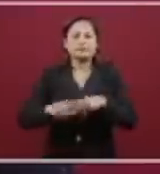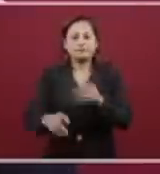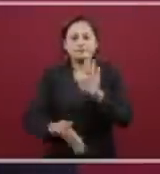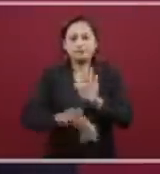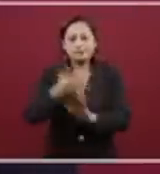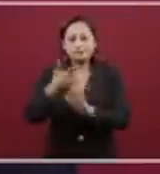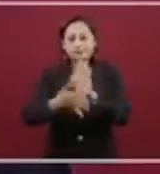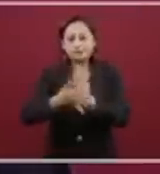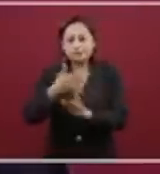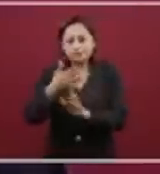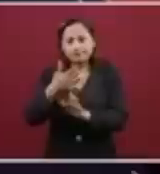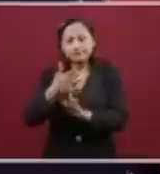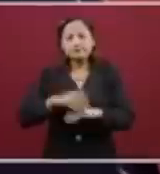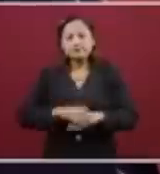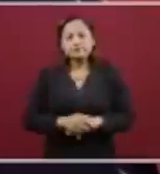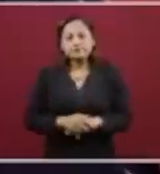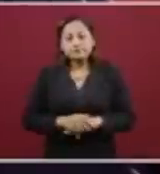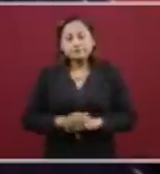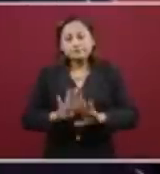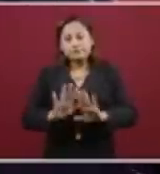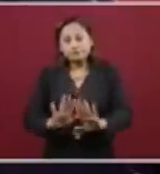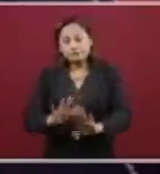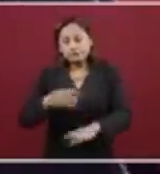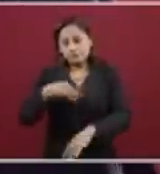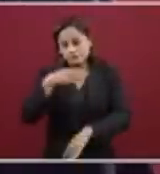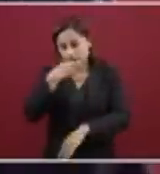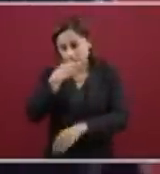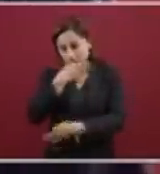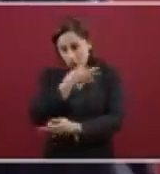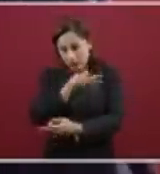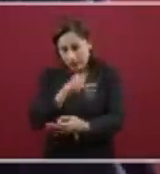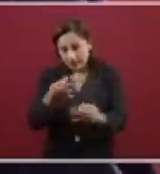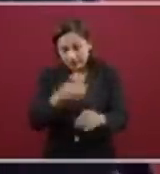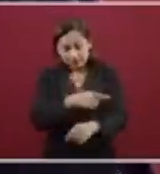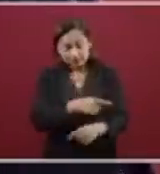yo soy una mala noticia a nuestros adversarios